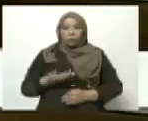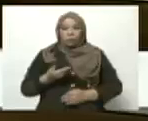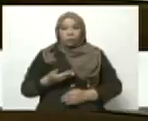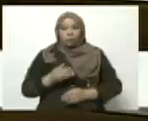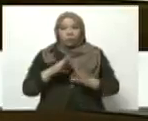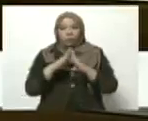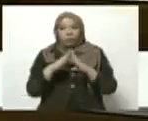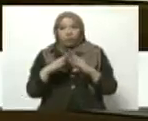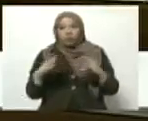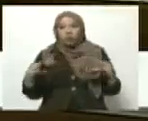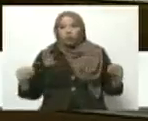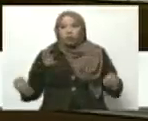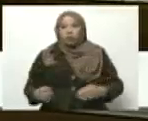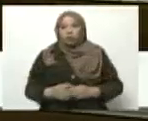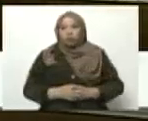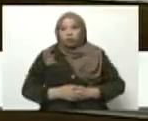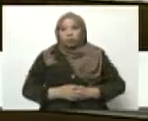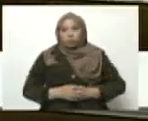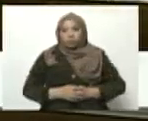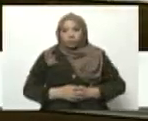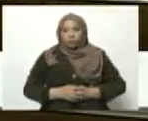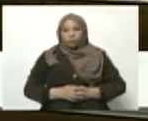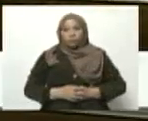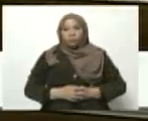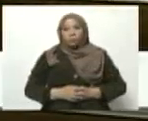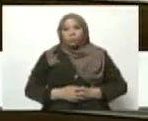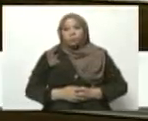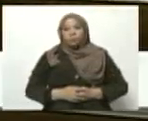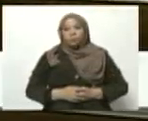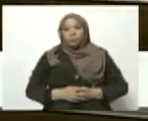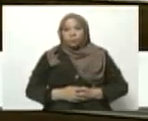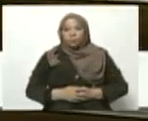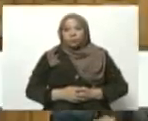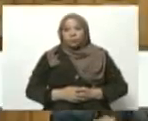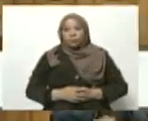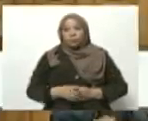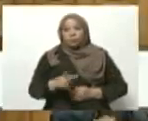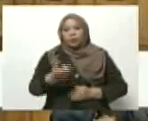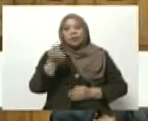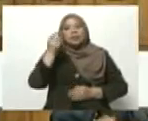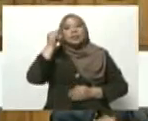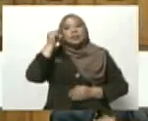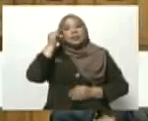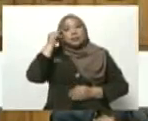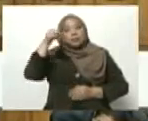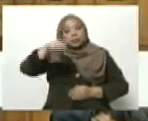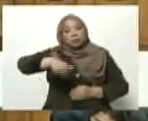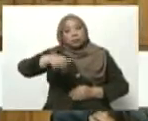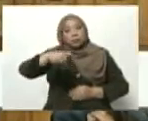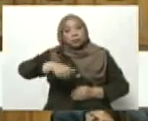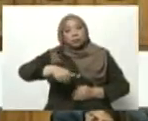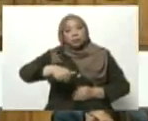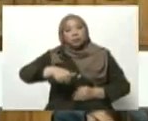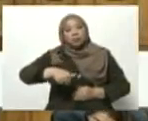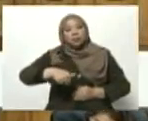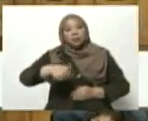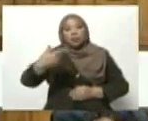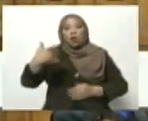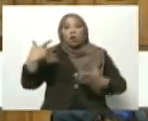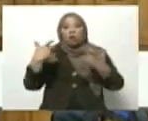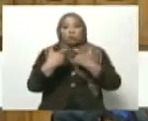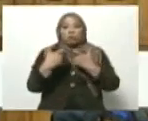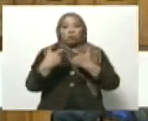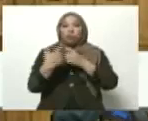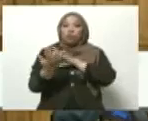de todos. Todo es importante, pero estos dos tienen que estar en la punta. Uno, ese día, además de que se buscaba una guerra civil, un